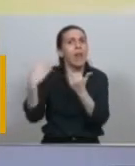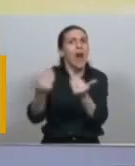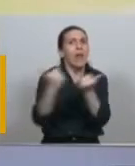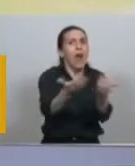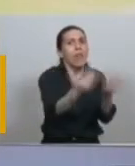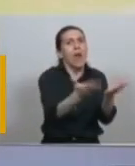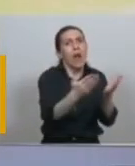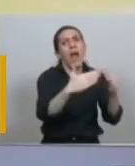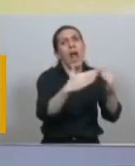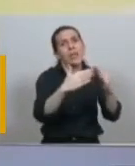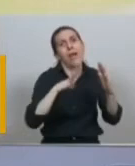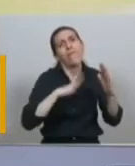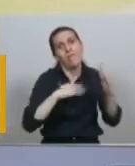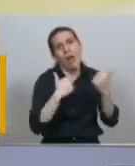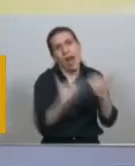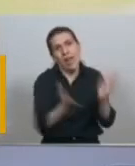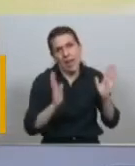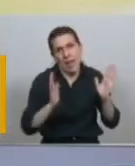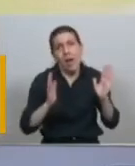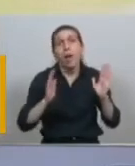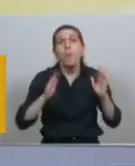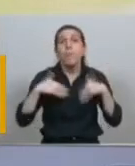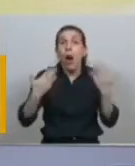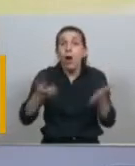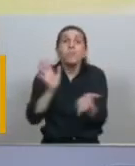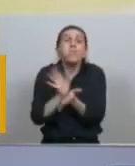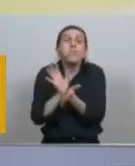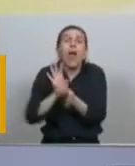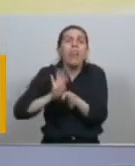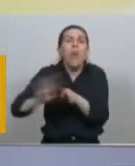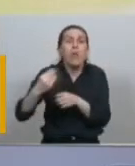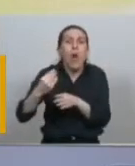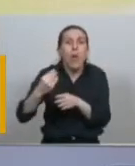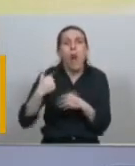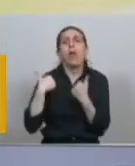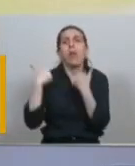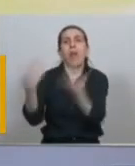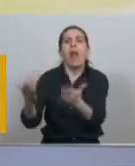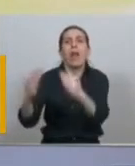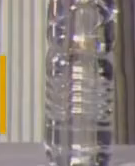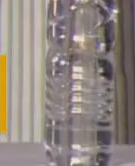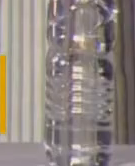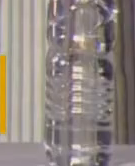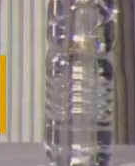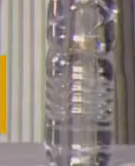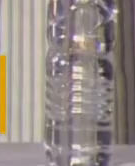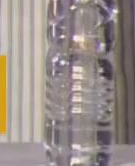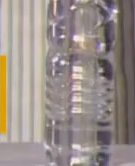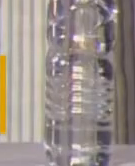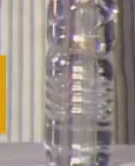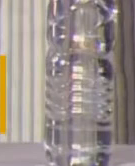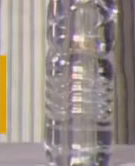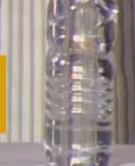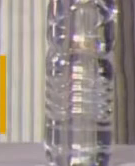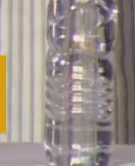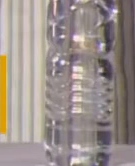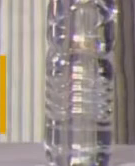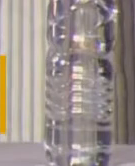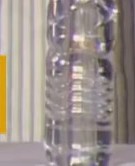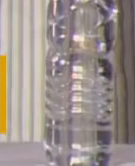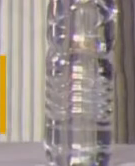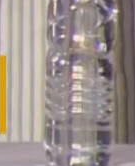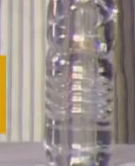recuerde. Además, celebró que el entendimiento despeja el horizonte al que la Argentina quiere llegar y le aseguró a